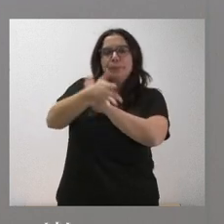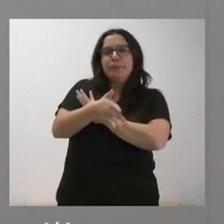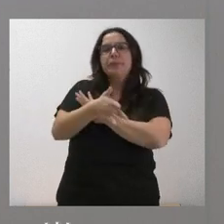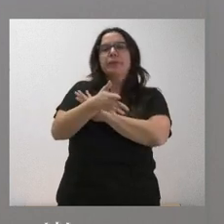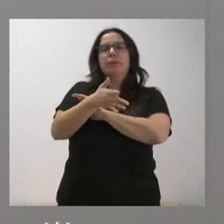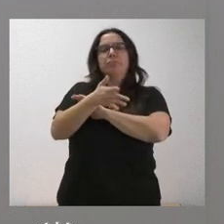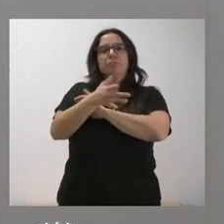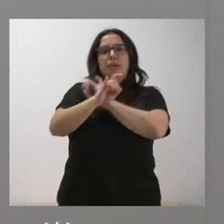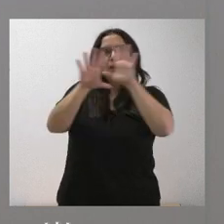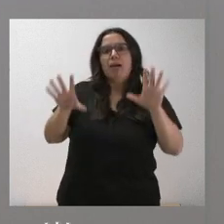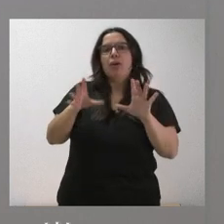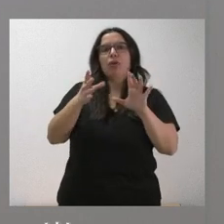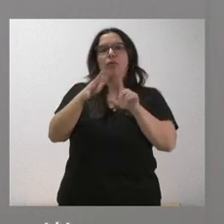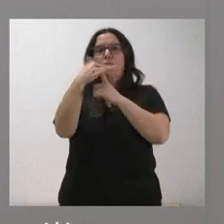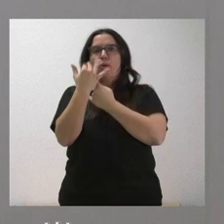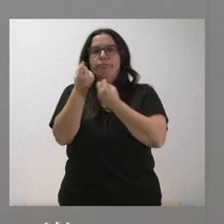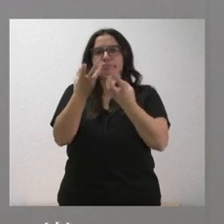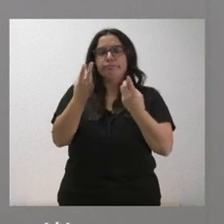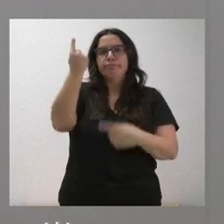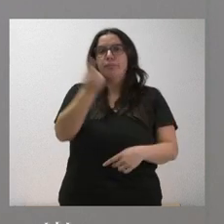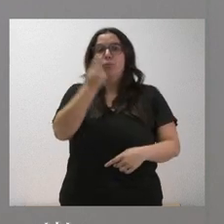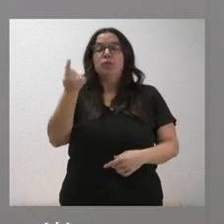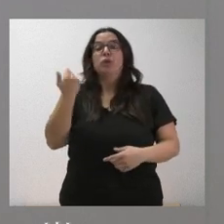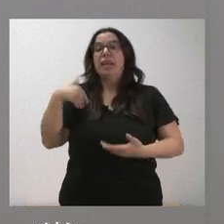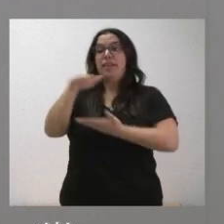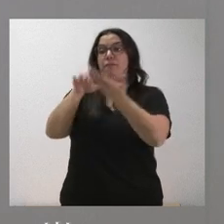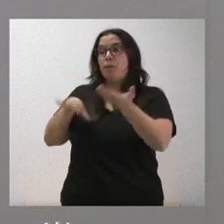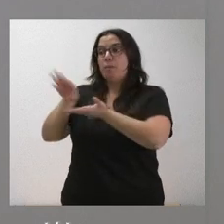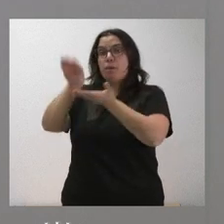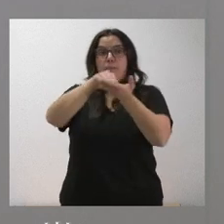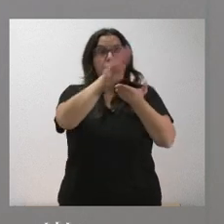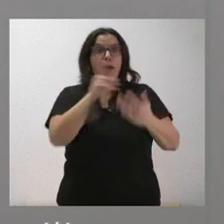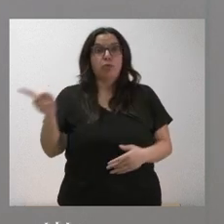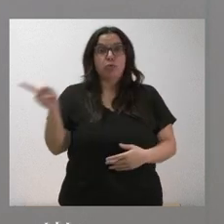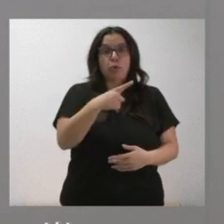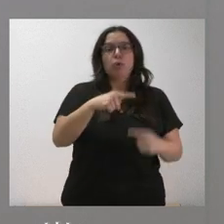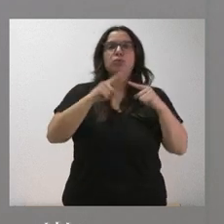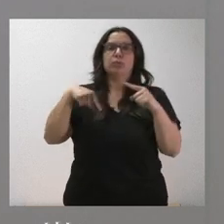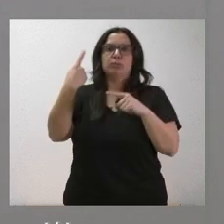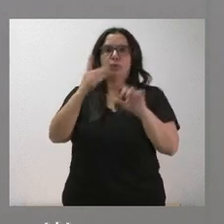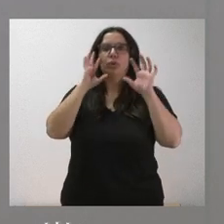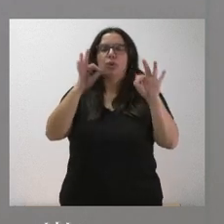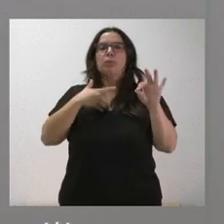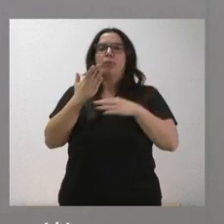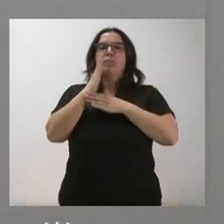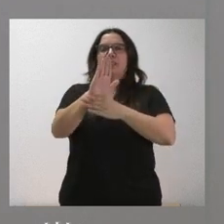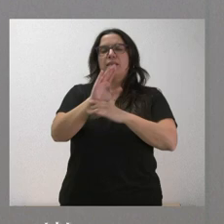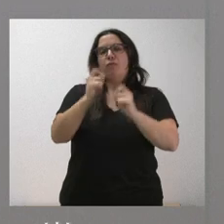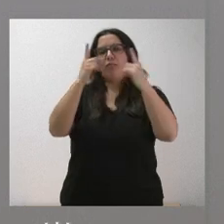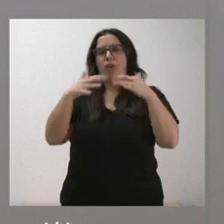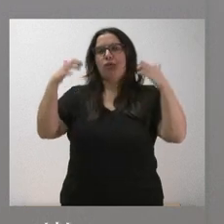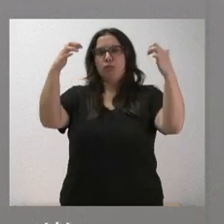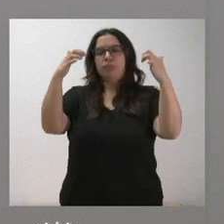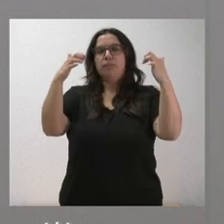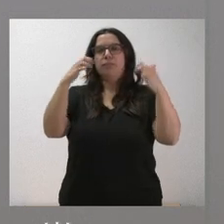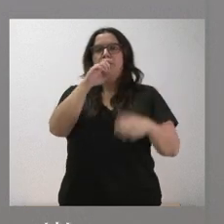numéricos del presupuesto y cuando tengamos todos los informes relativos lógicamente estaremos ya en condiciones de presentarlo formalmente en las cortes de Castilla de